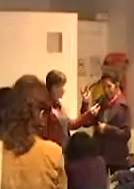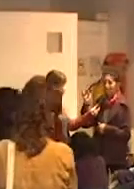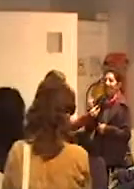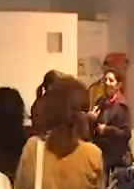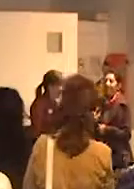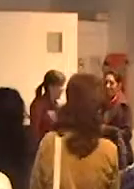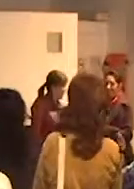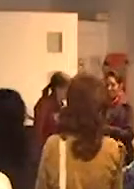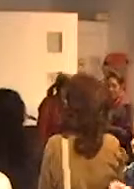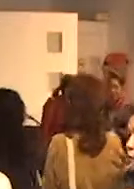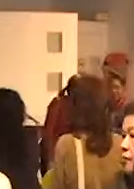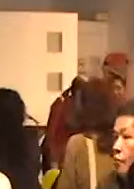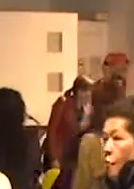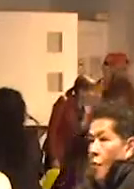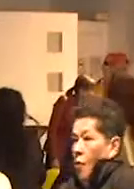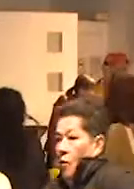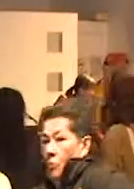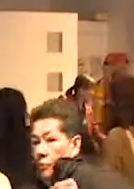vida real.